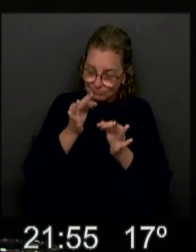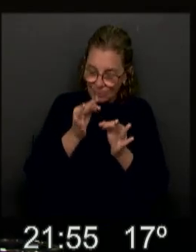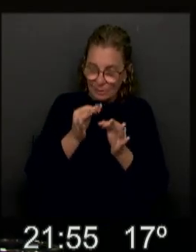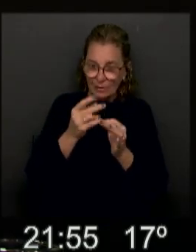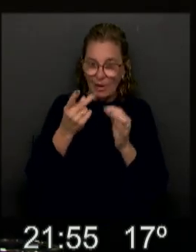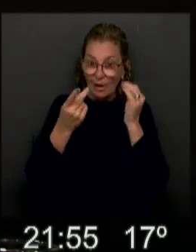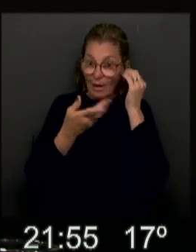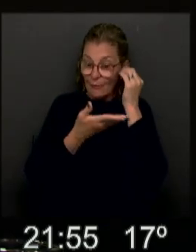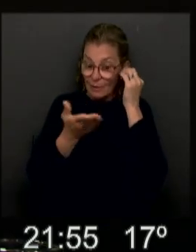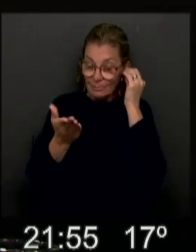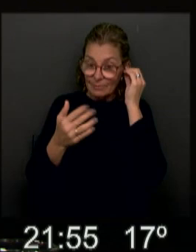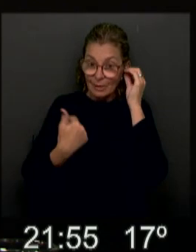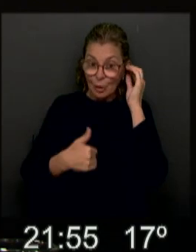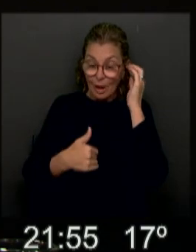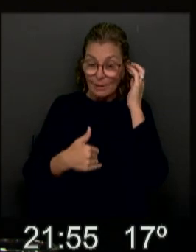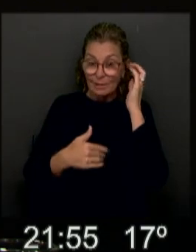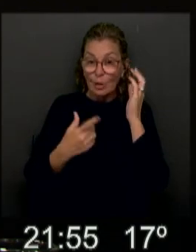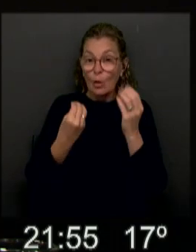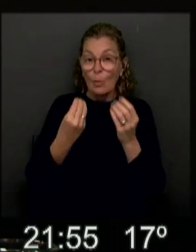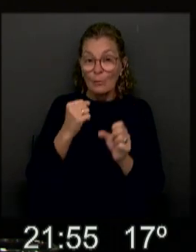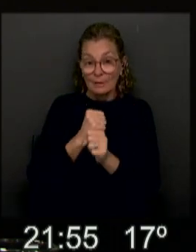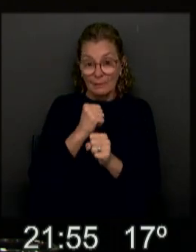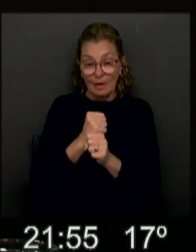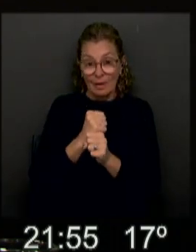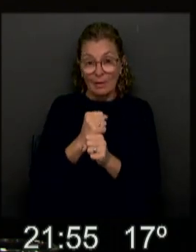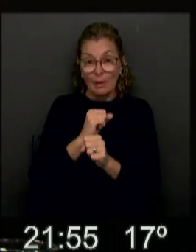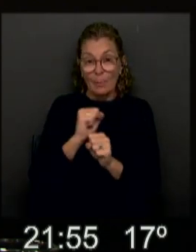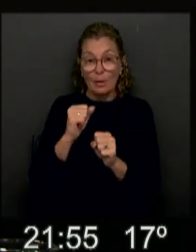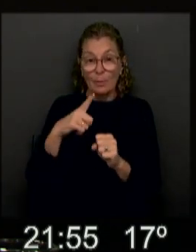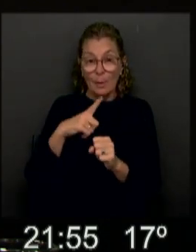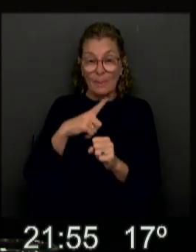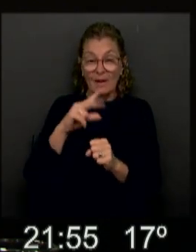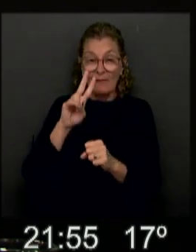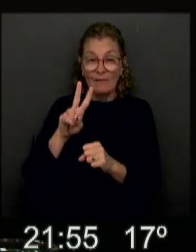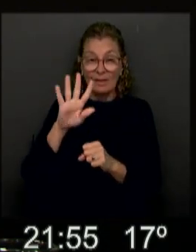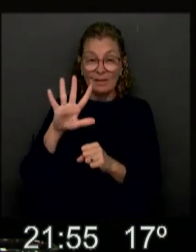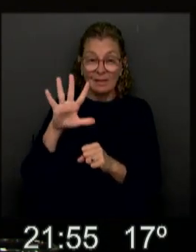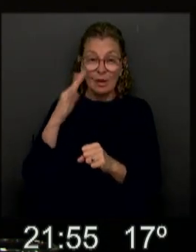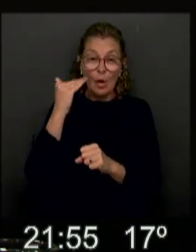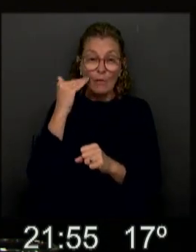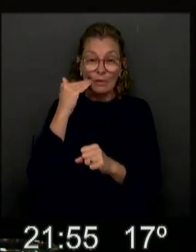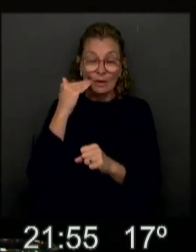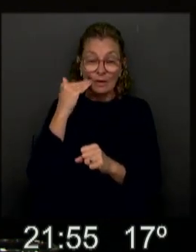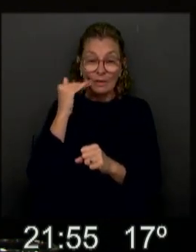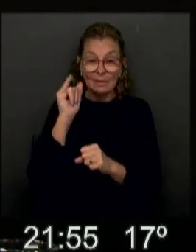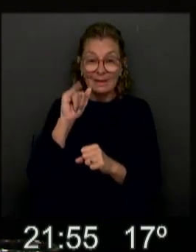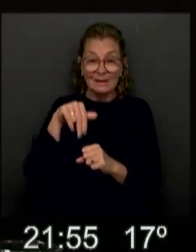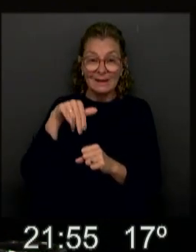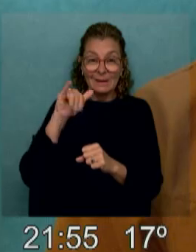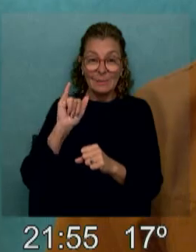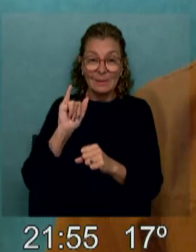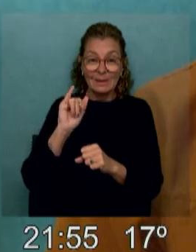vivo. ¿Cómo lo vienen trabajando? ¿Qué podemos esperar para el 25 de abril en